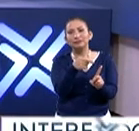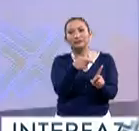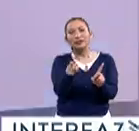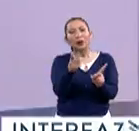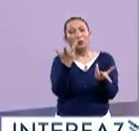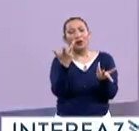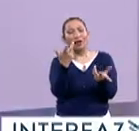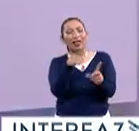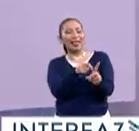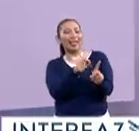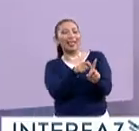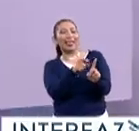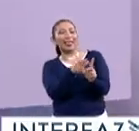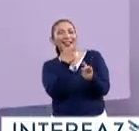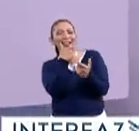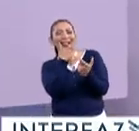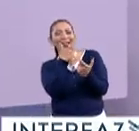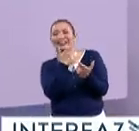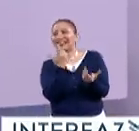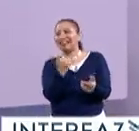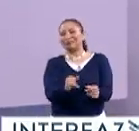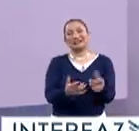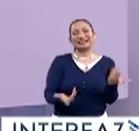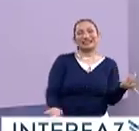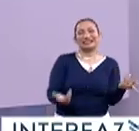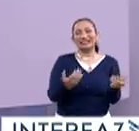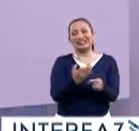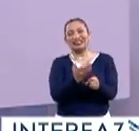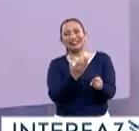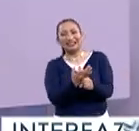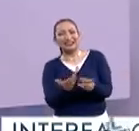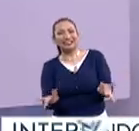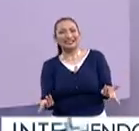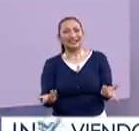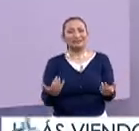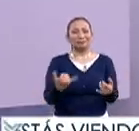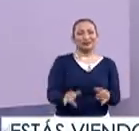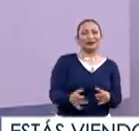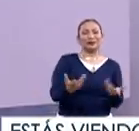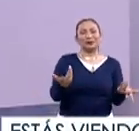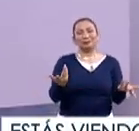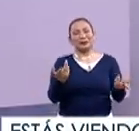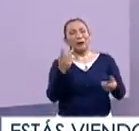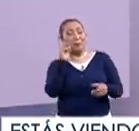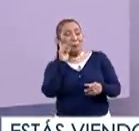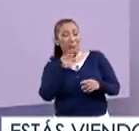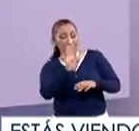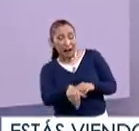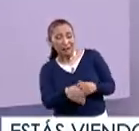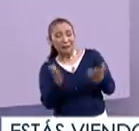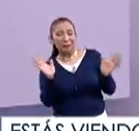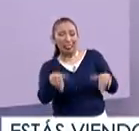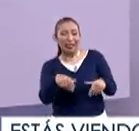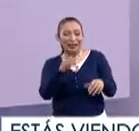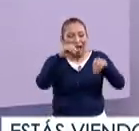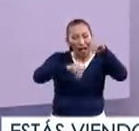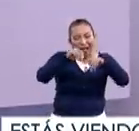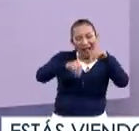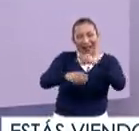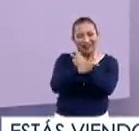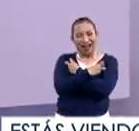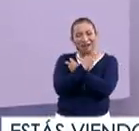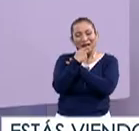forma irónico, ¿no? El componente gracioso, burlón, como que nos burlamos de la muerte, hacemos estas calaveritas en